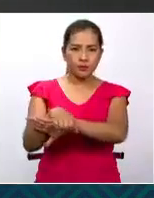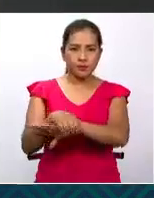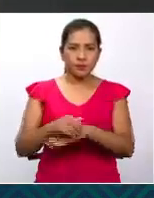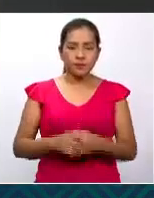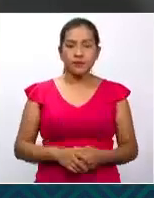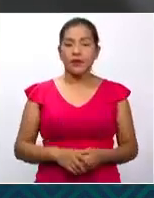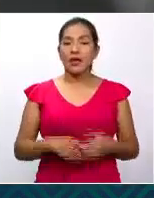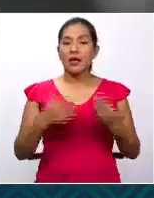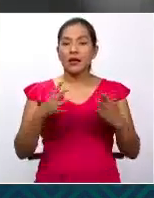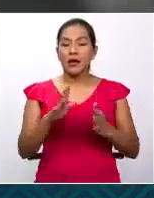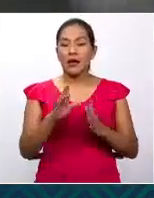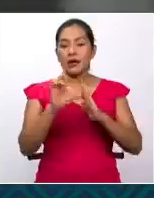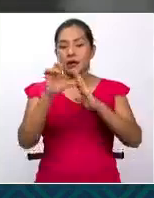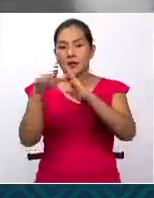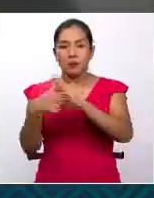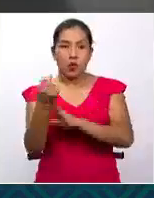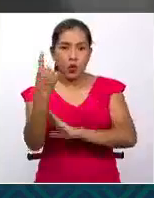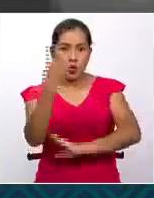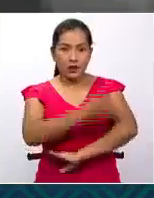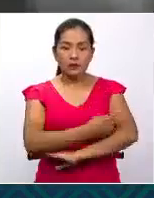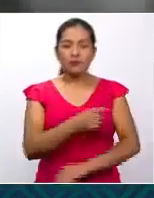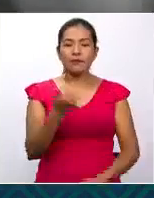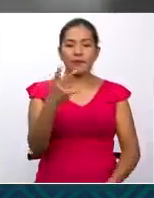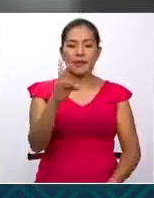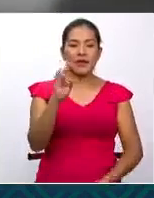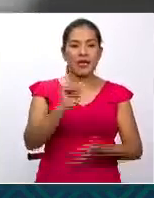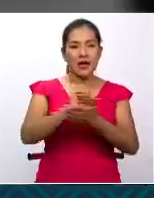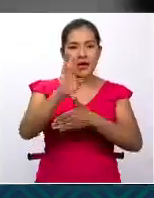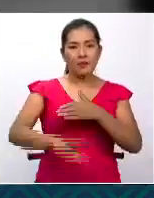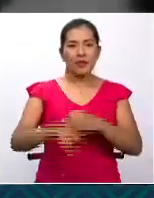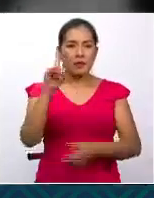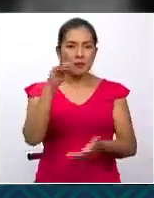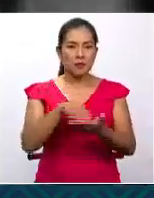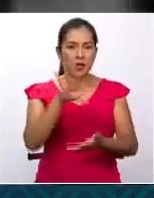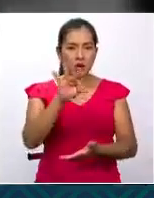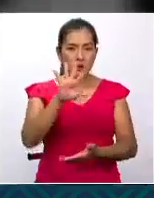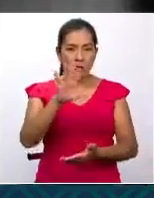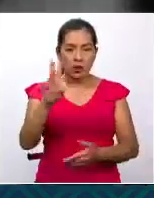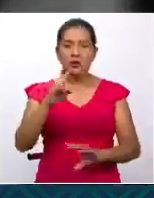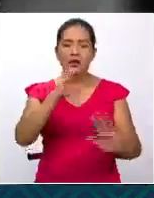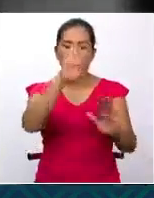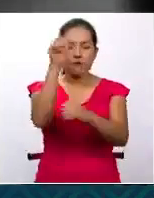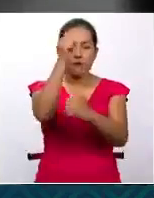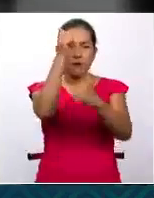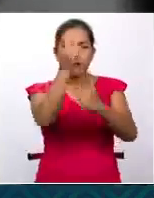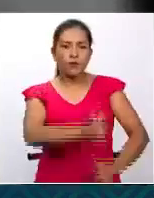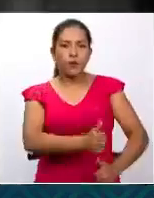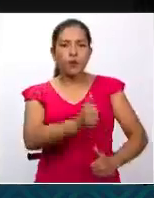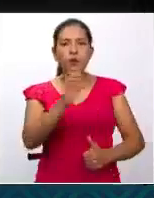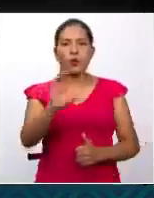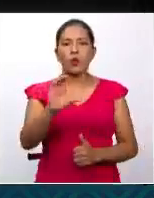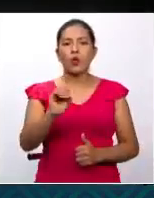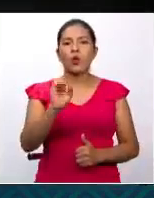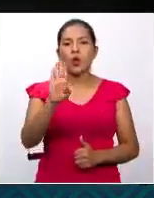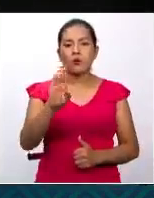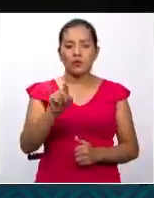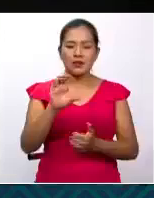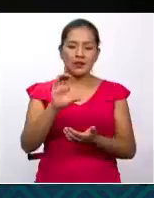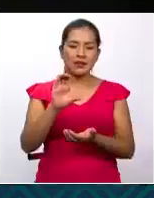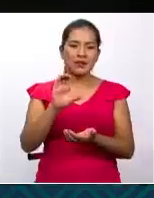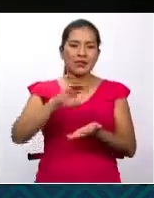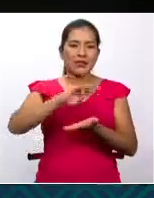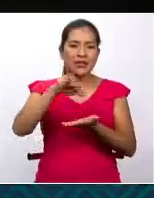Es así que 11 días después, el 17 de abril de 1952, se fundó la Central Obrera Boliviana, sustentada en las